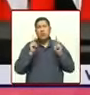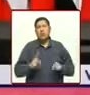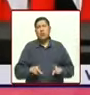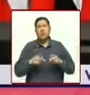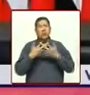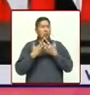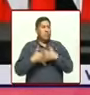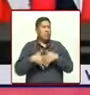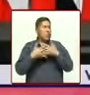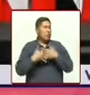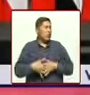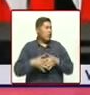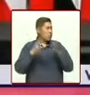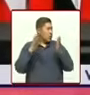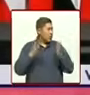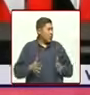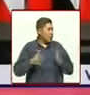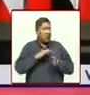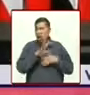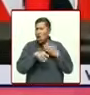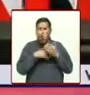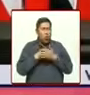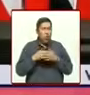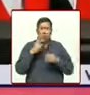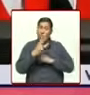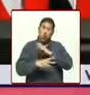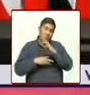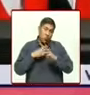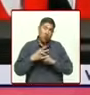personas, empresarios de todo el mundo, ¿no? Para